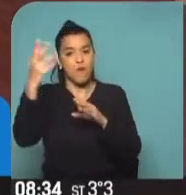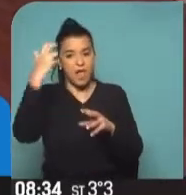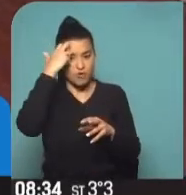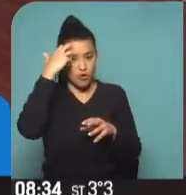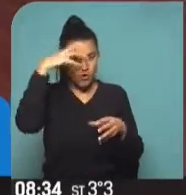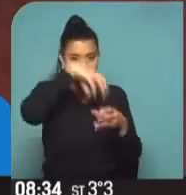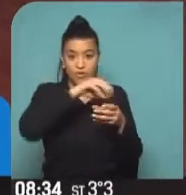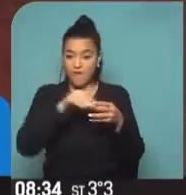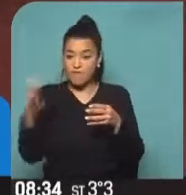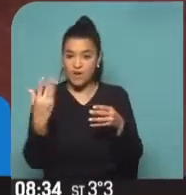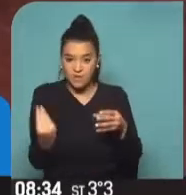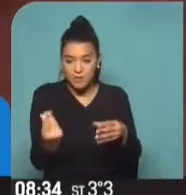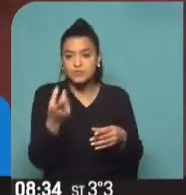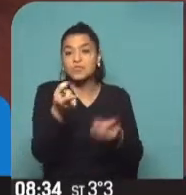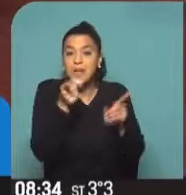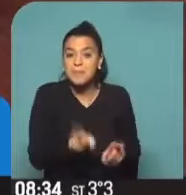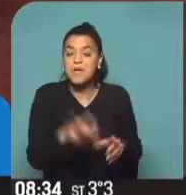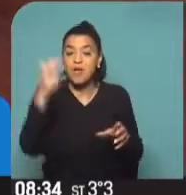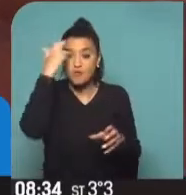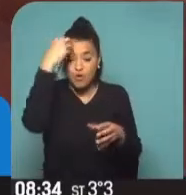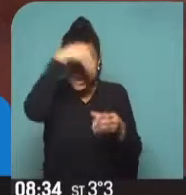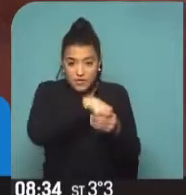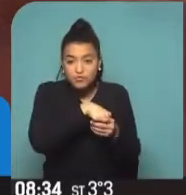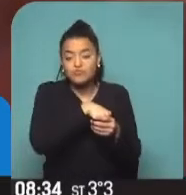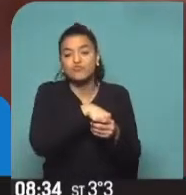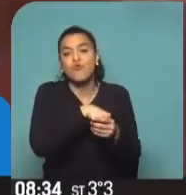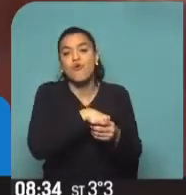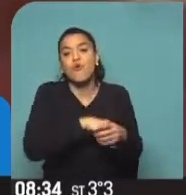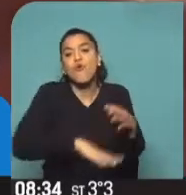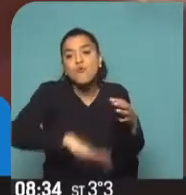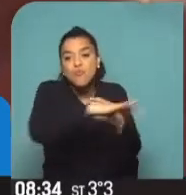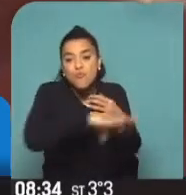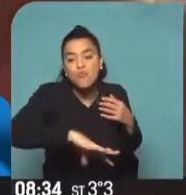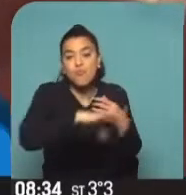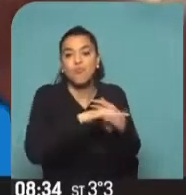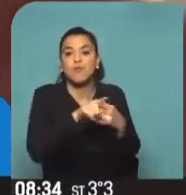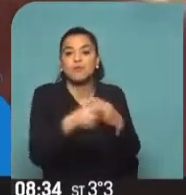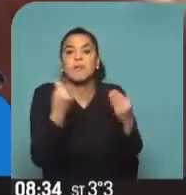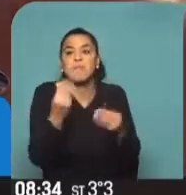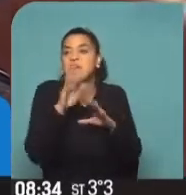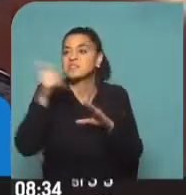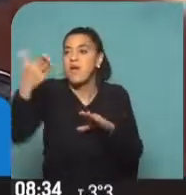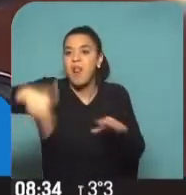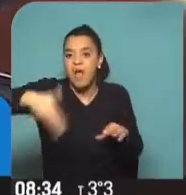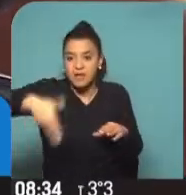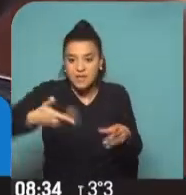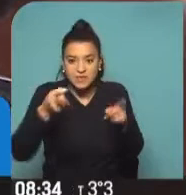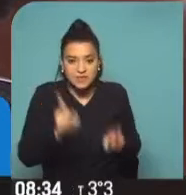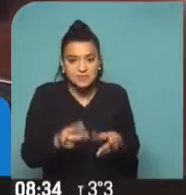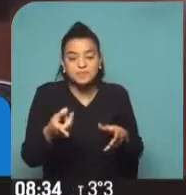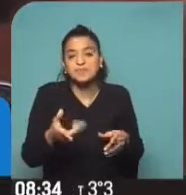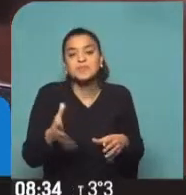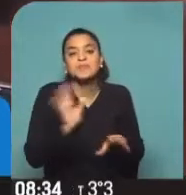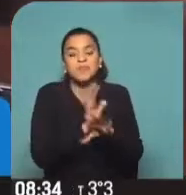me imagino que también en ese sentido el Congreso como un lugar de repercusión de lo que ocurre en la calle también afecta a la política. Una